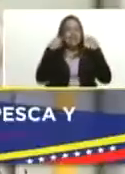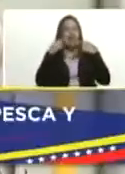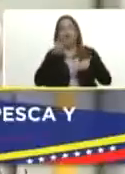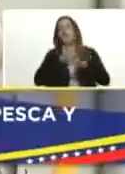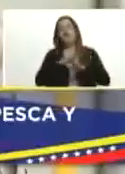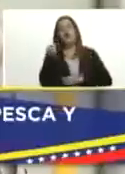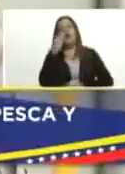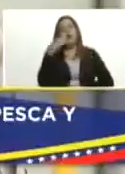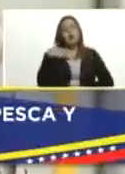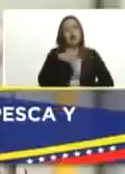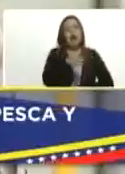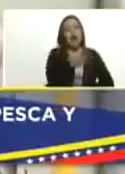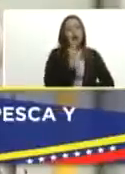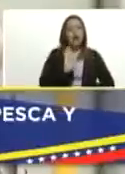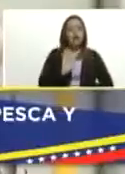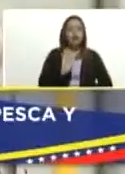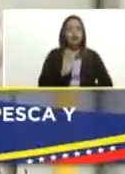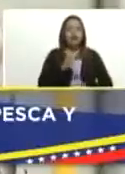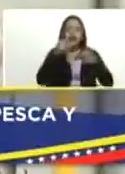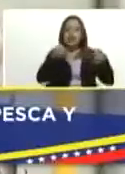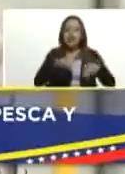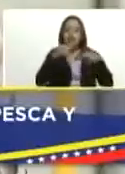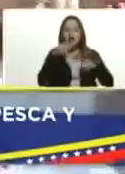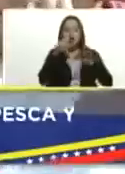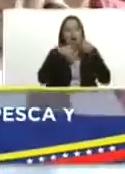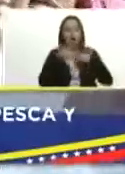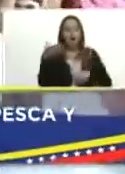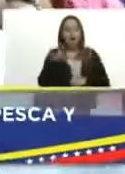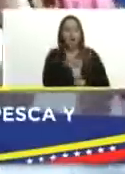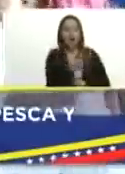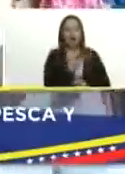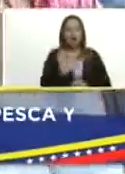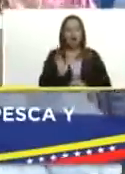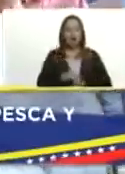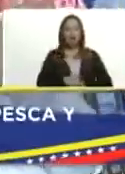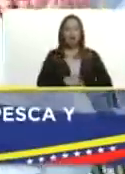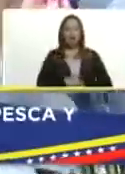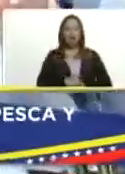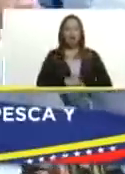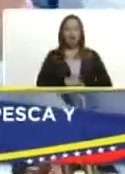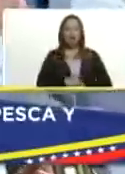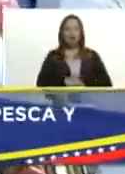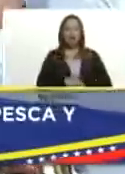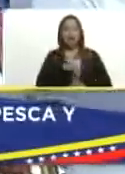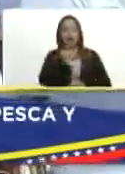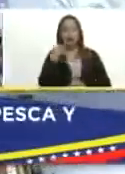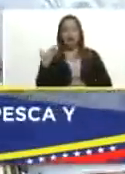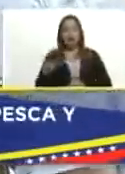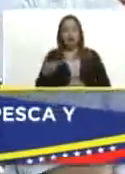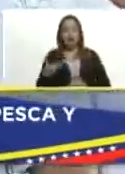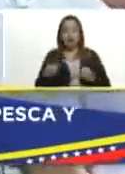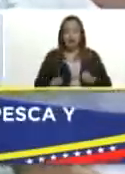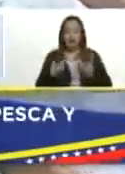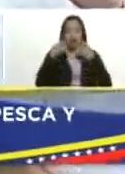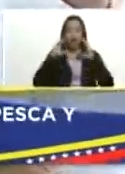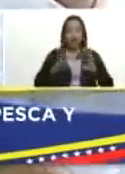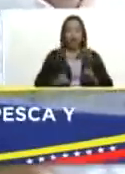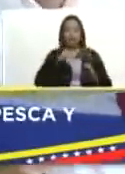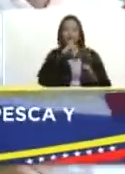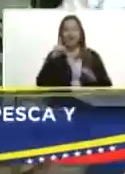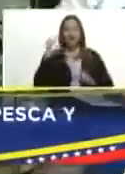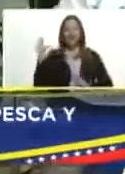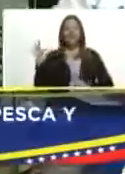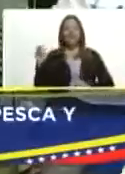porque comen pescado, todo el tiempo comen pescado. Ah, y el fósforo, ¿verdad? El fósforo lo pone a uno